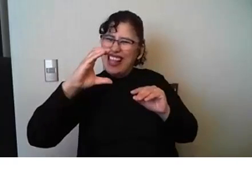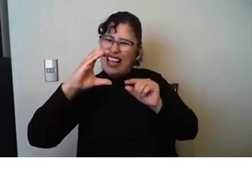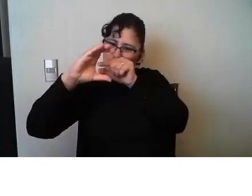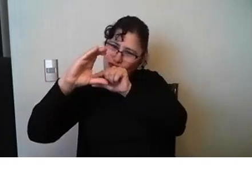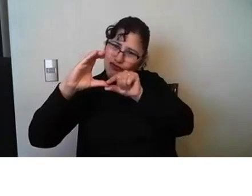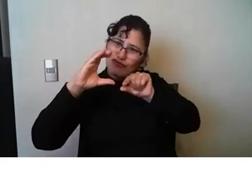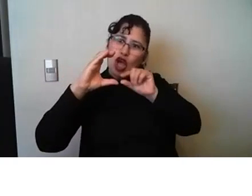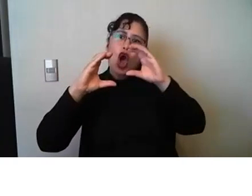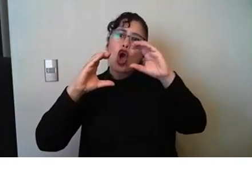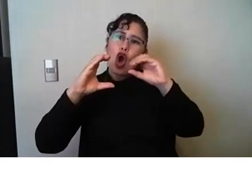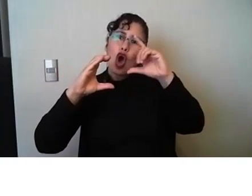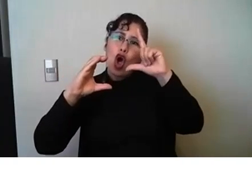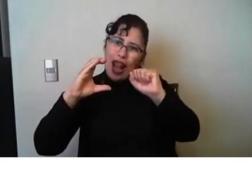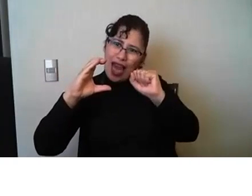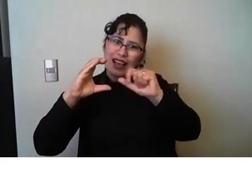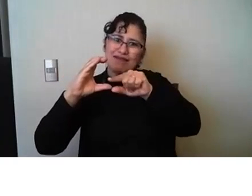¿ya?